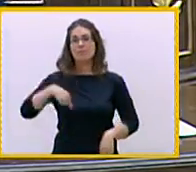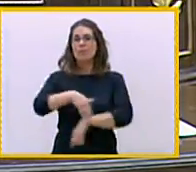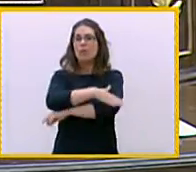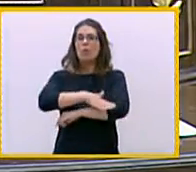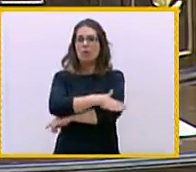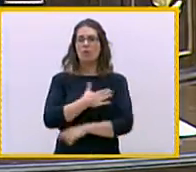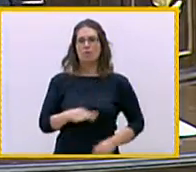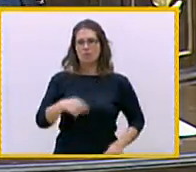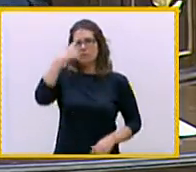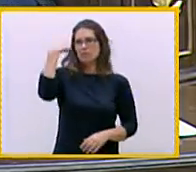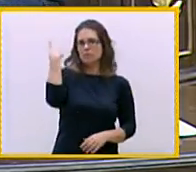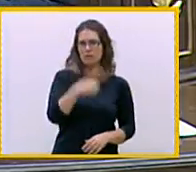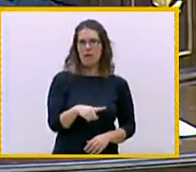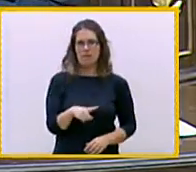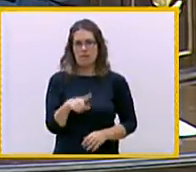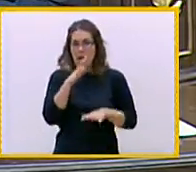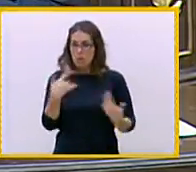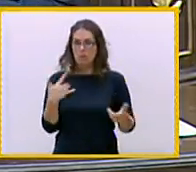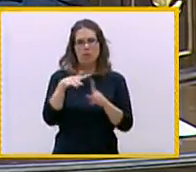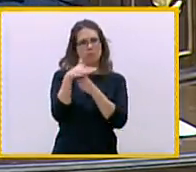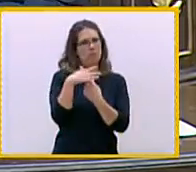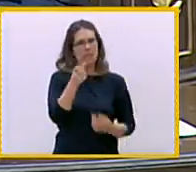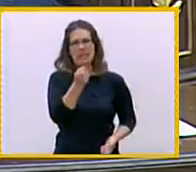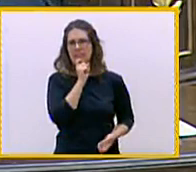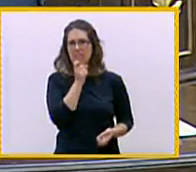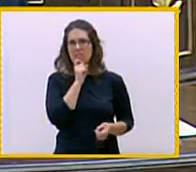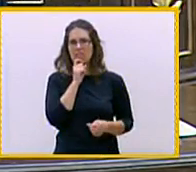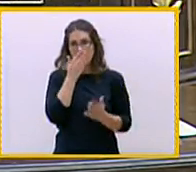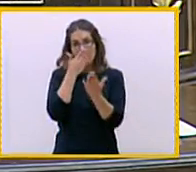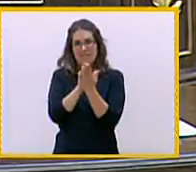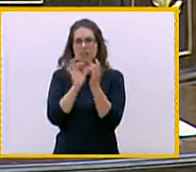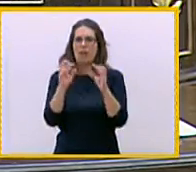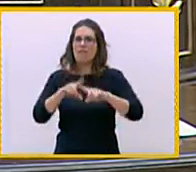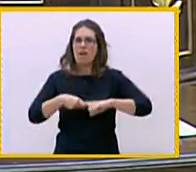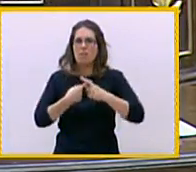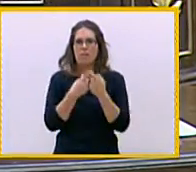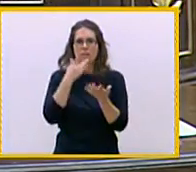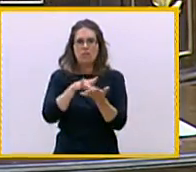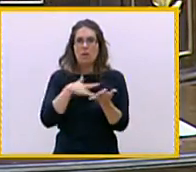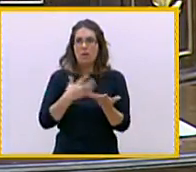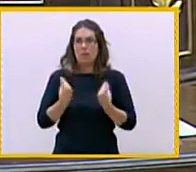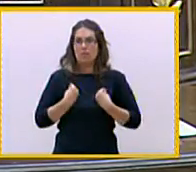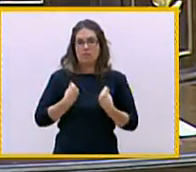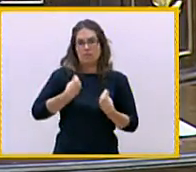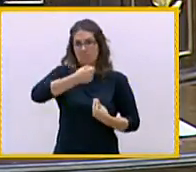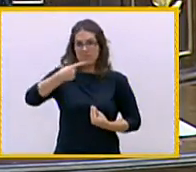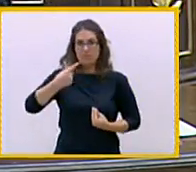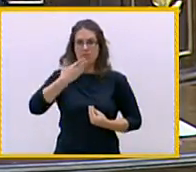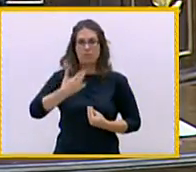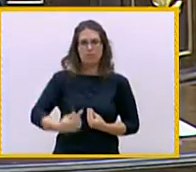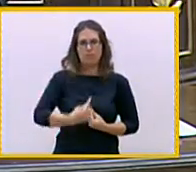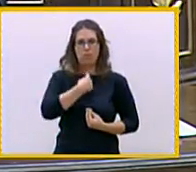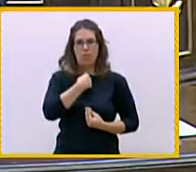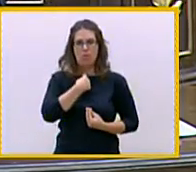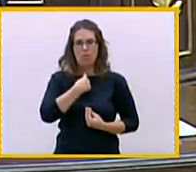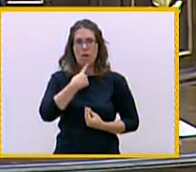coyuntura especialmente difícil a la que se enfrentan las familias que pierden su vivienda y siguen debiendo dinero al